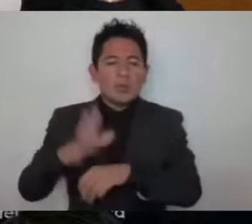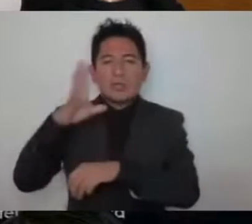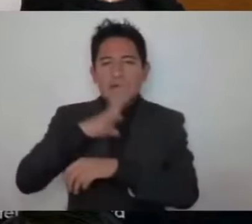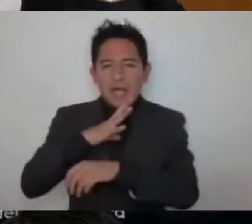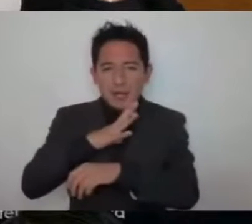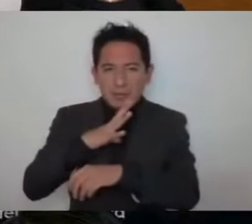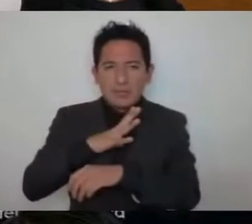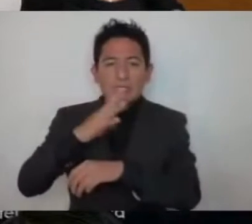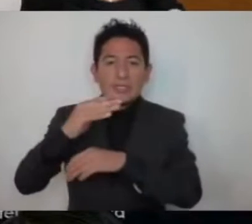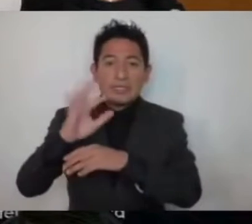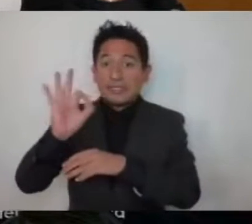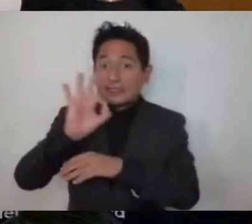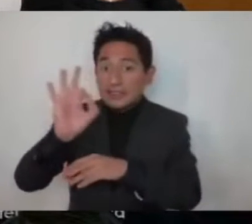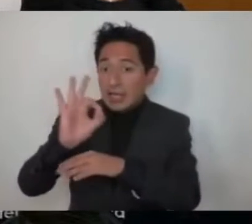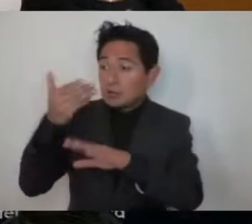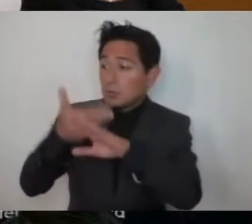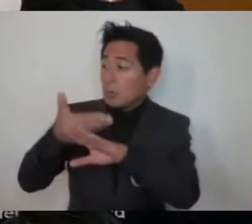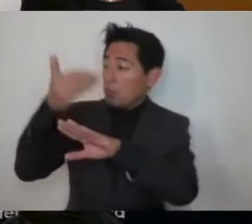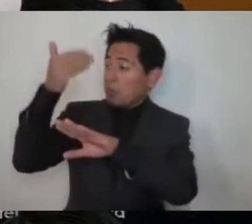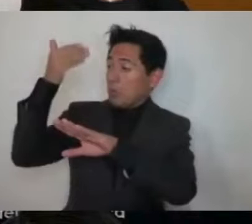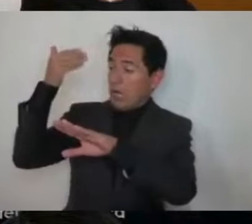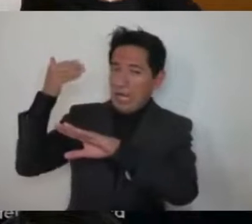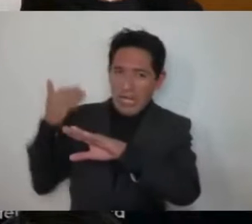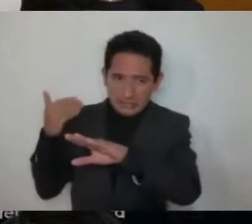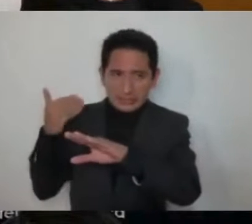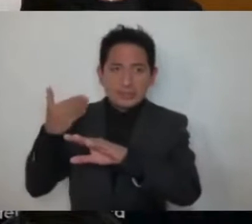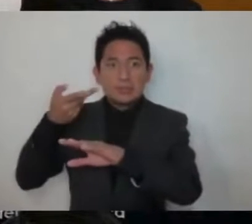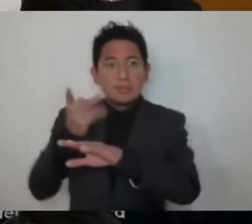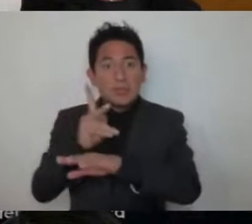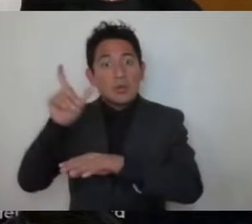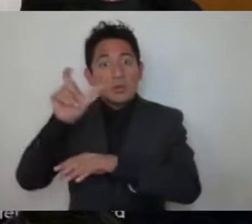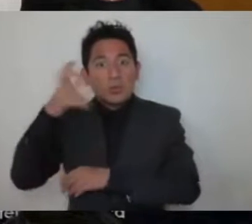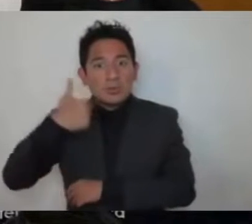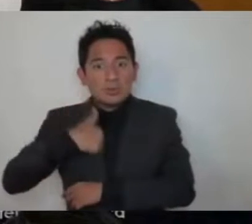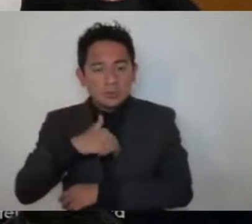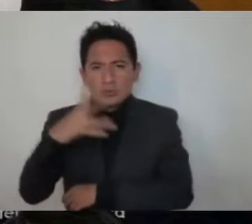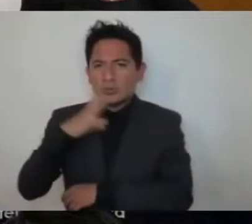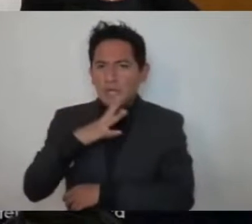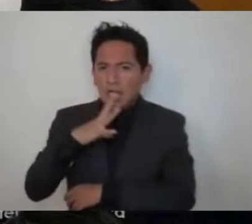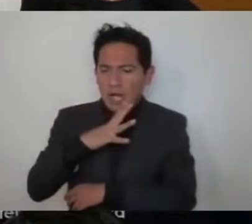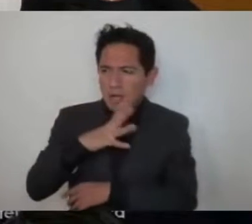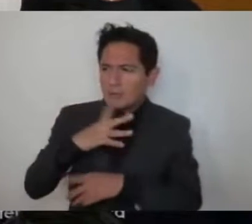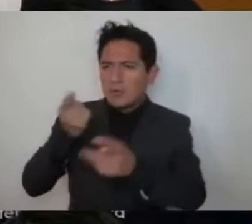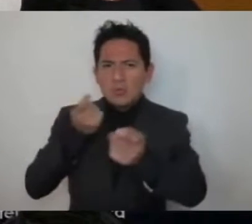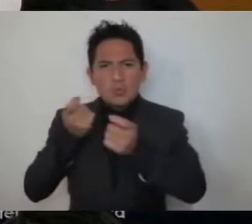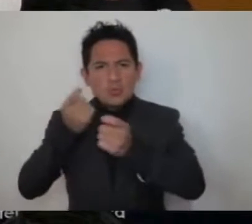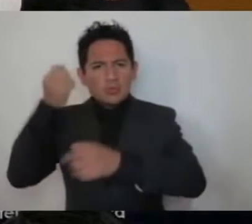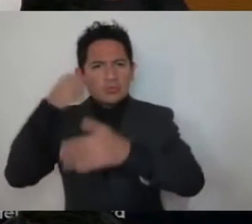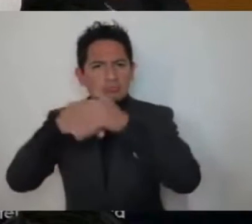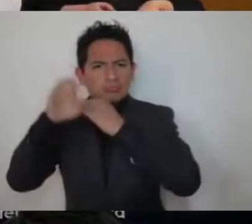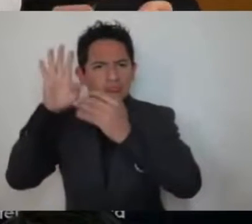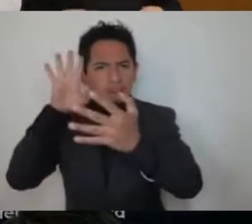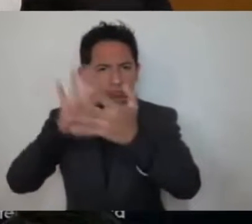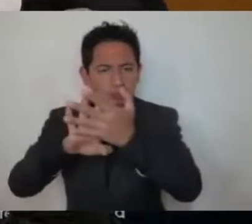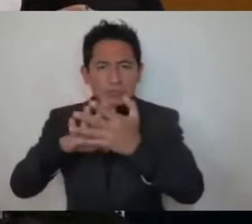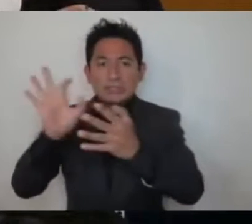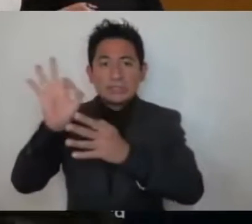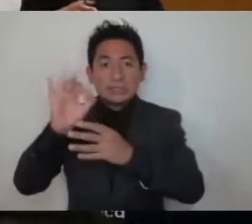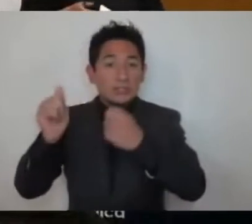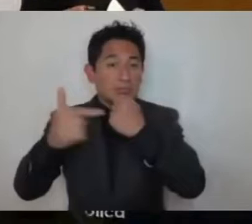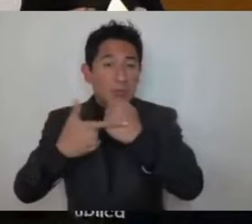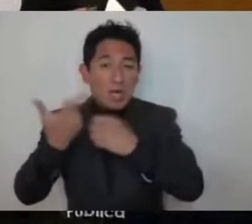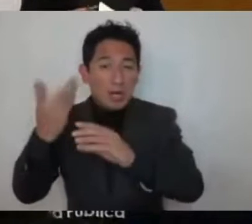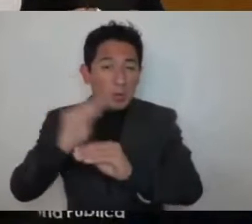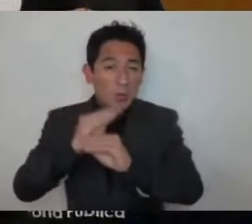vez las cosas no sean completamente claras por las implicaciones jurídicas o las las consecuencias que puede haber y después de estos